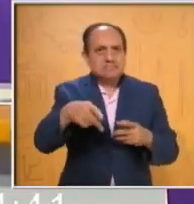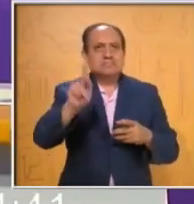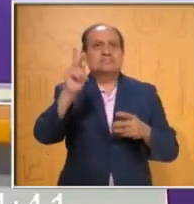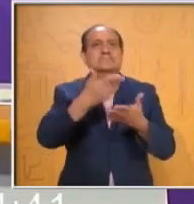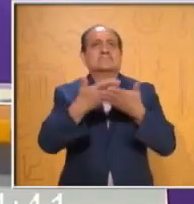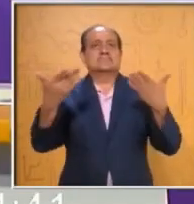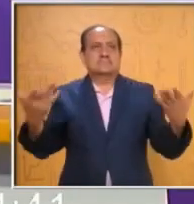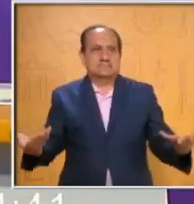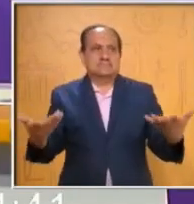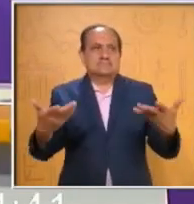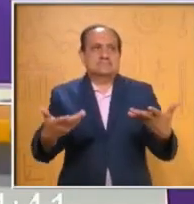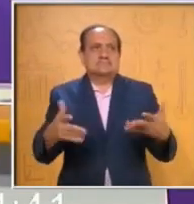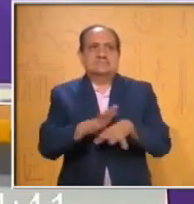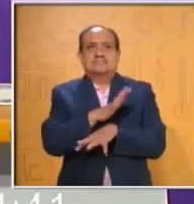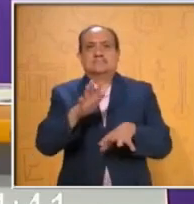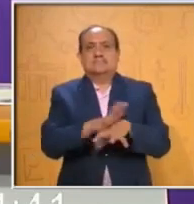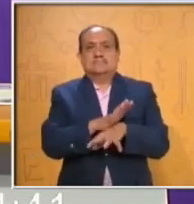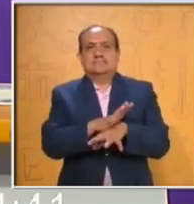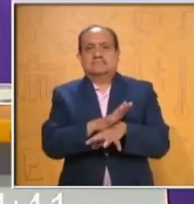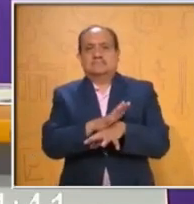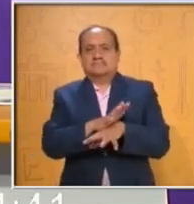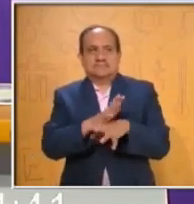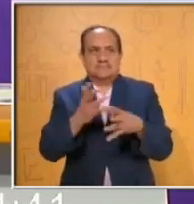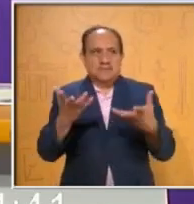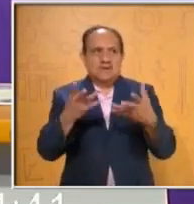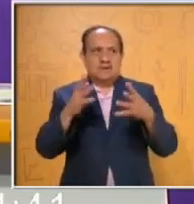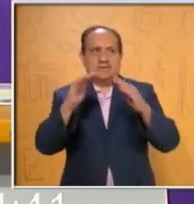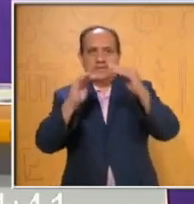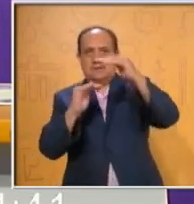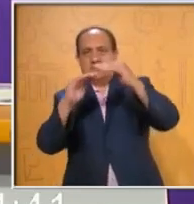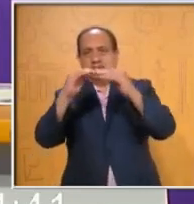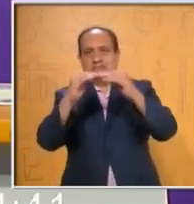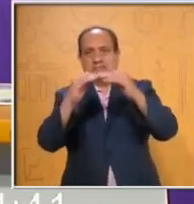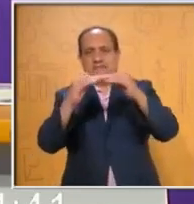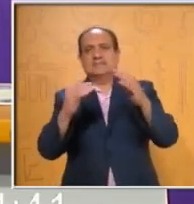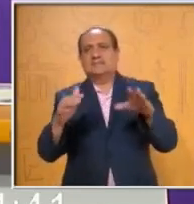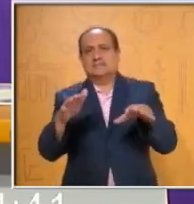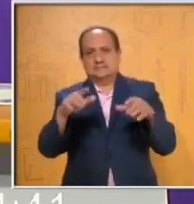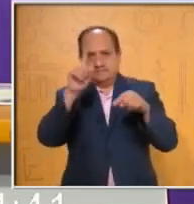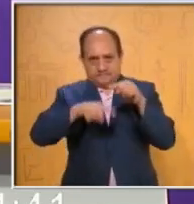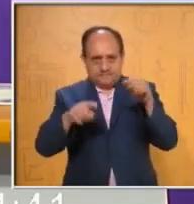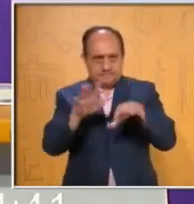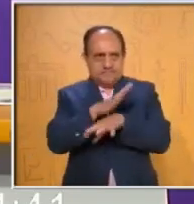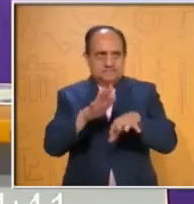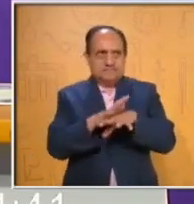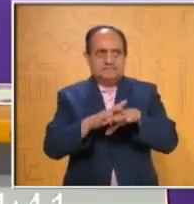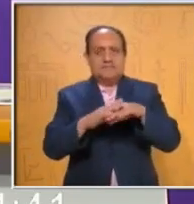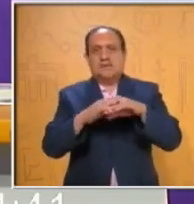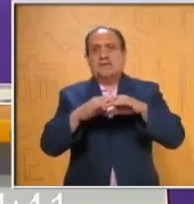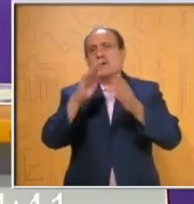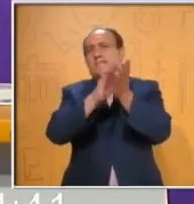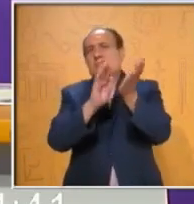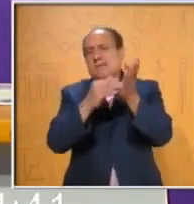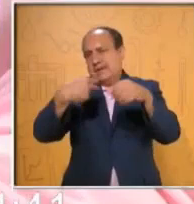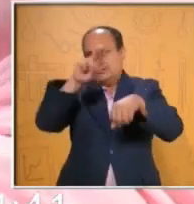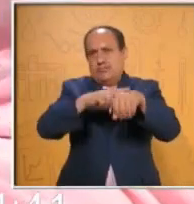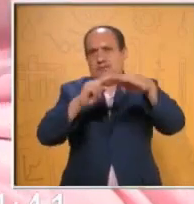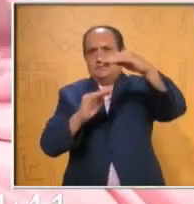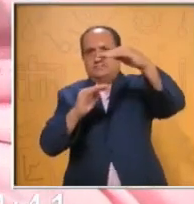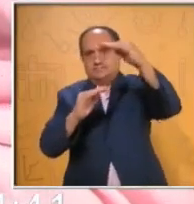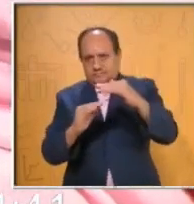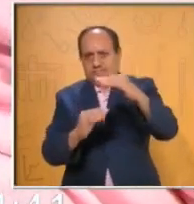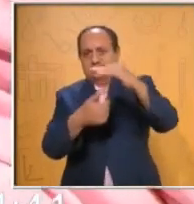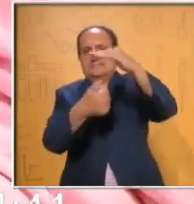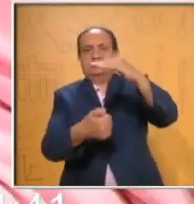vamos a cambiar la posición del aluminio con papel. Ahora vamos a poner hacia abajo el papel, ¿ok? ¿Qué es lo que sucede?